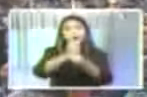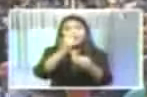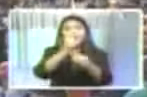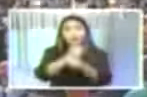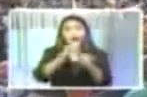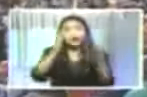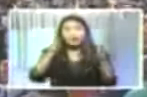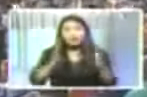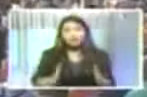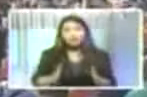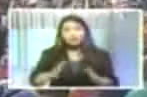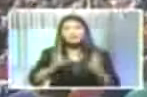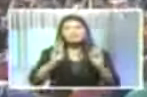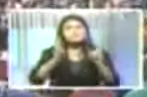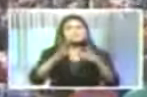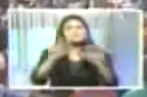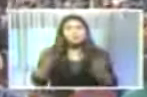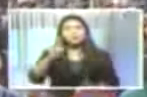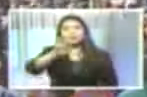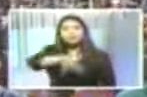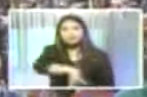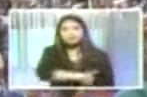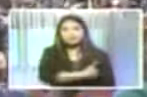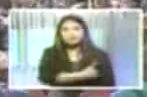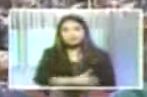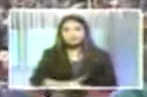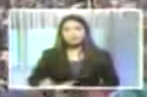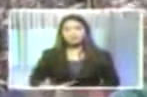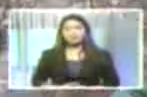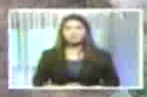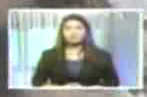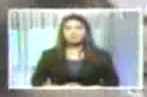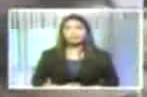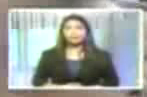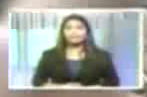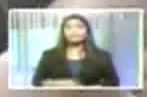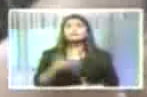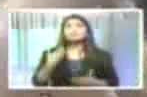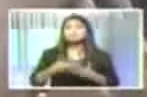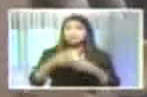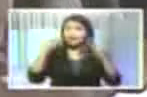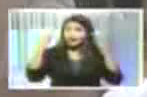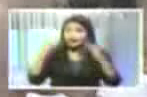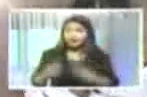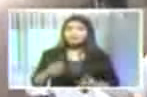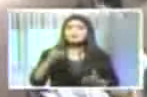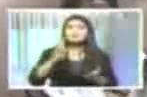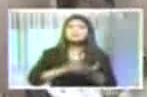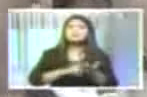trabajadoras del sector universitario y garantizar